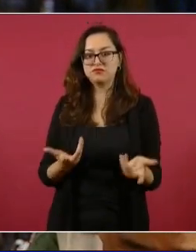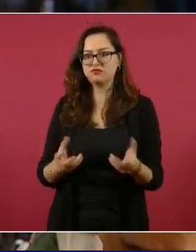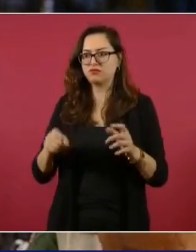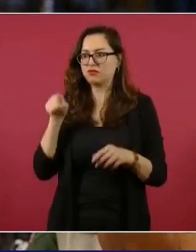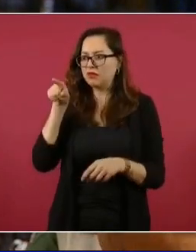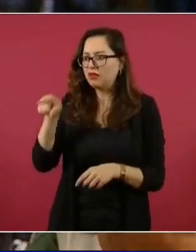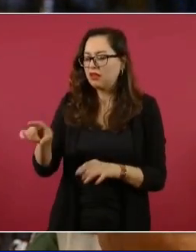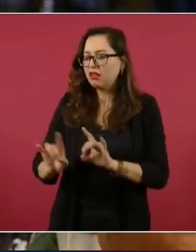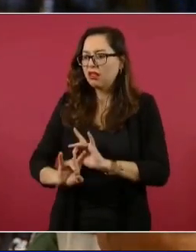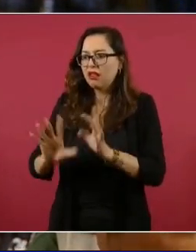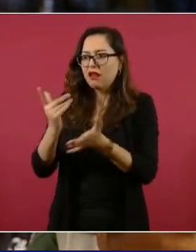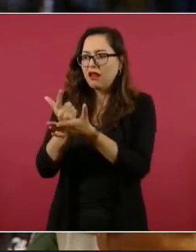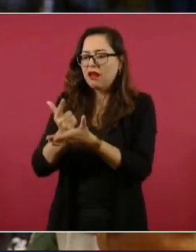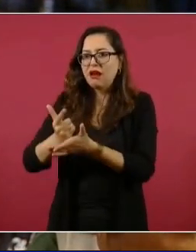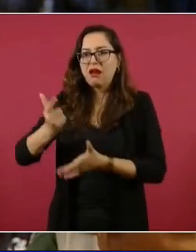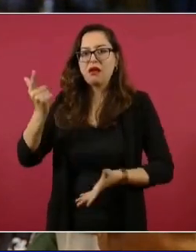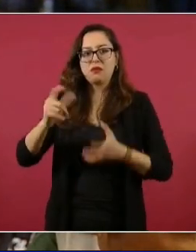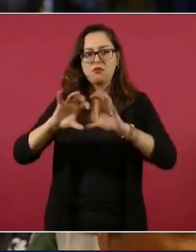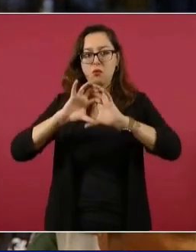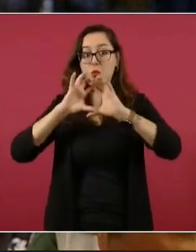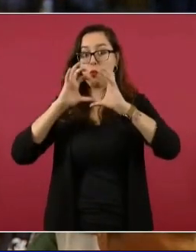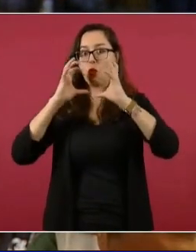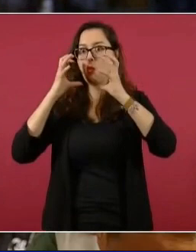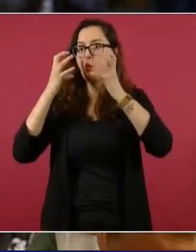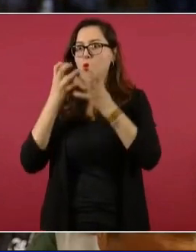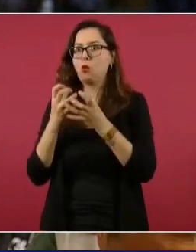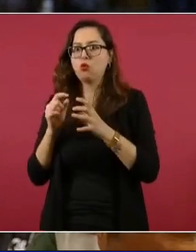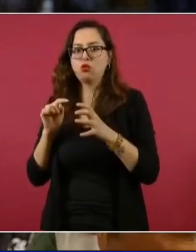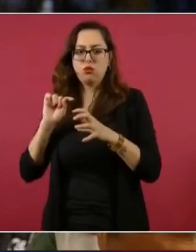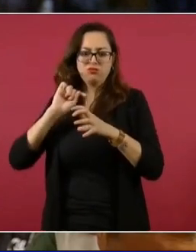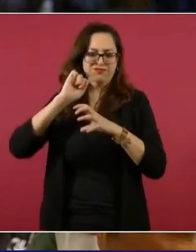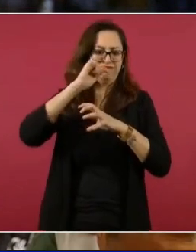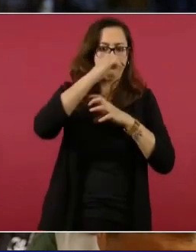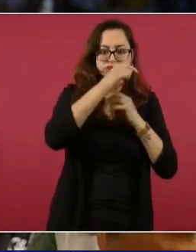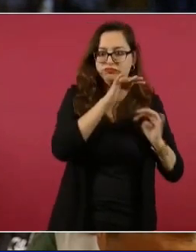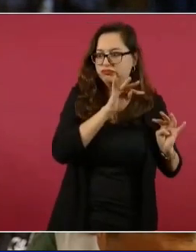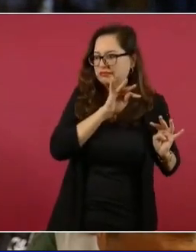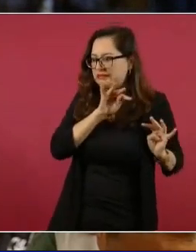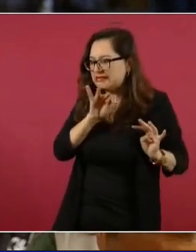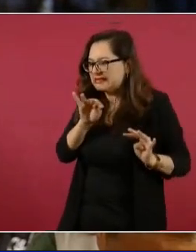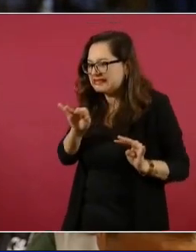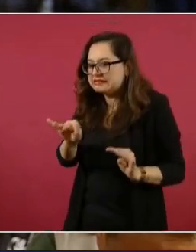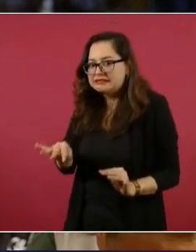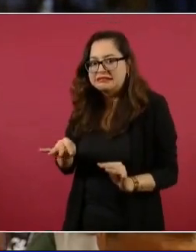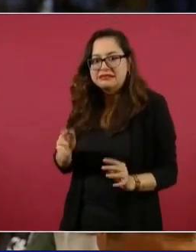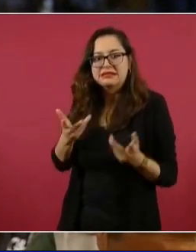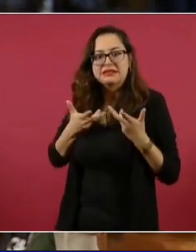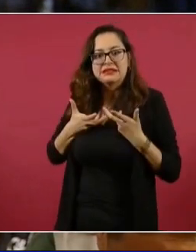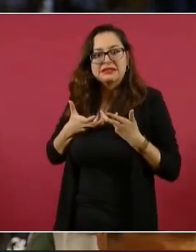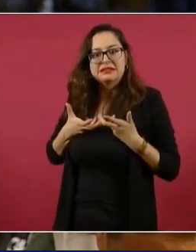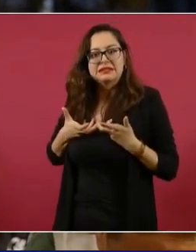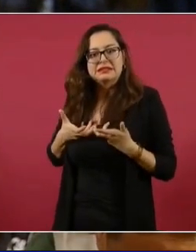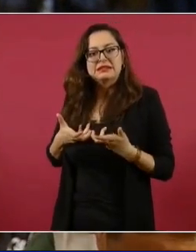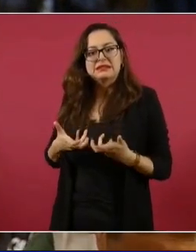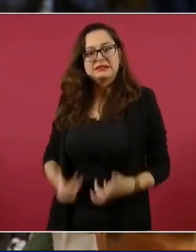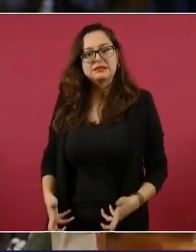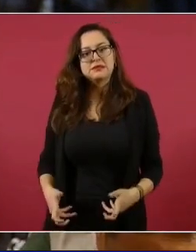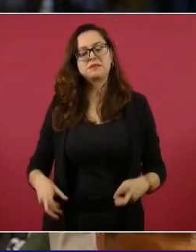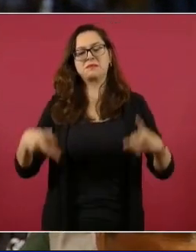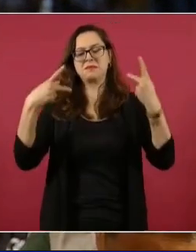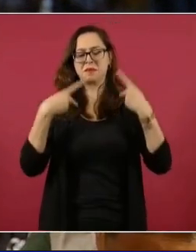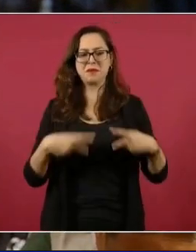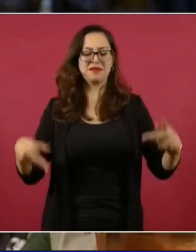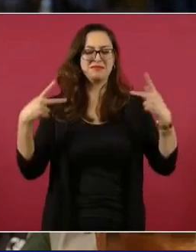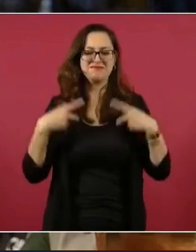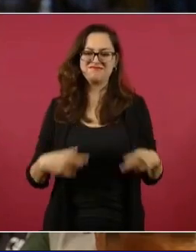mundo. Las capitales más importantes, sacudidas por el evento, hicieron que multitudes salieran a las